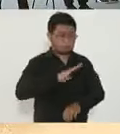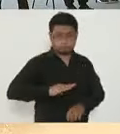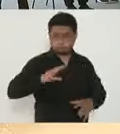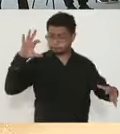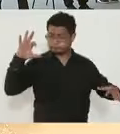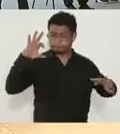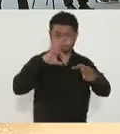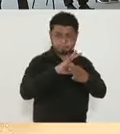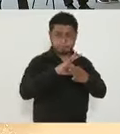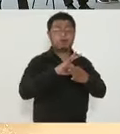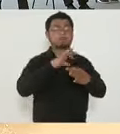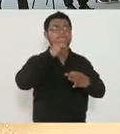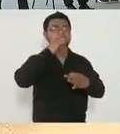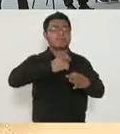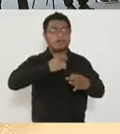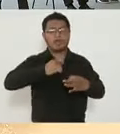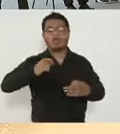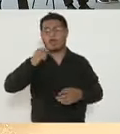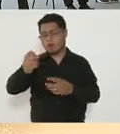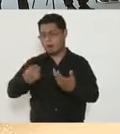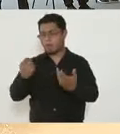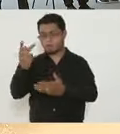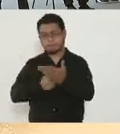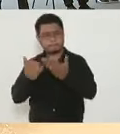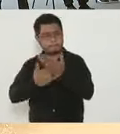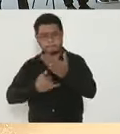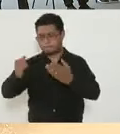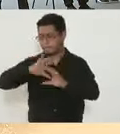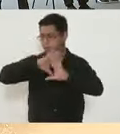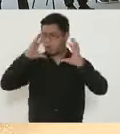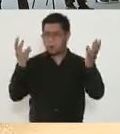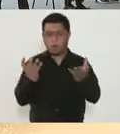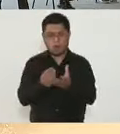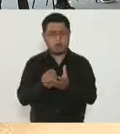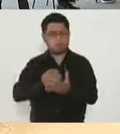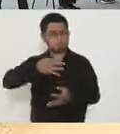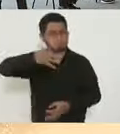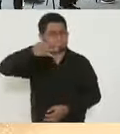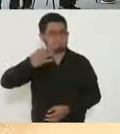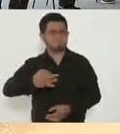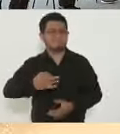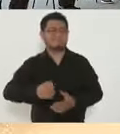en una de las obras más importantes a nivel mundial. Muchas gracias.